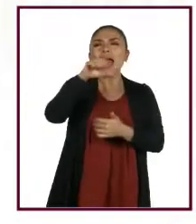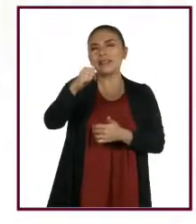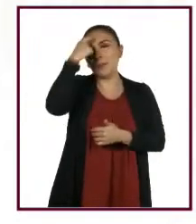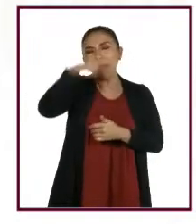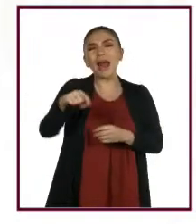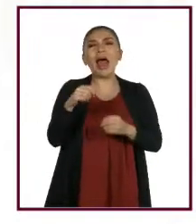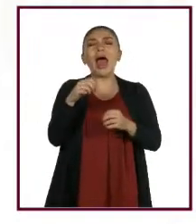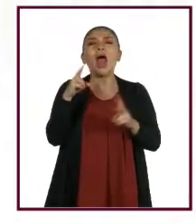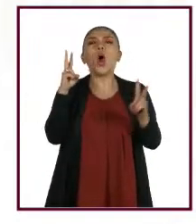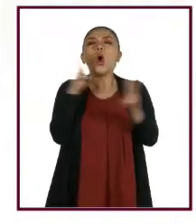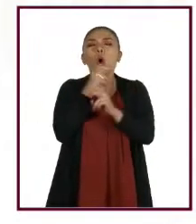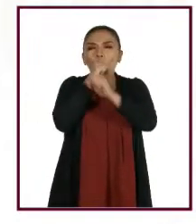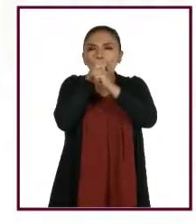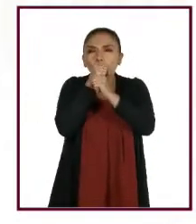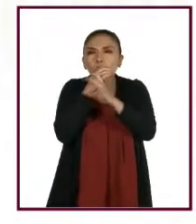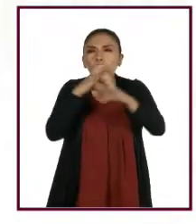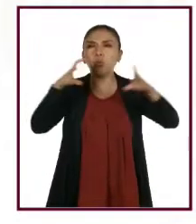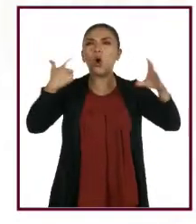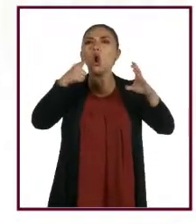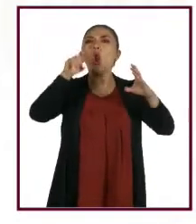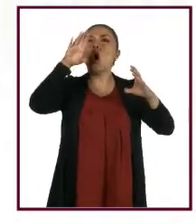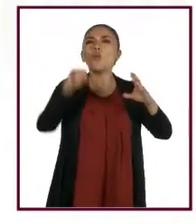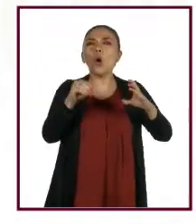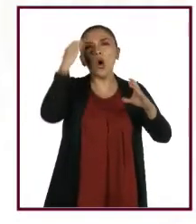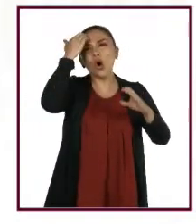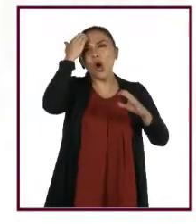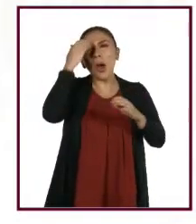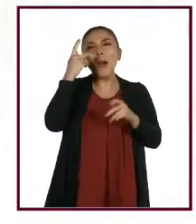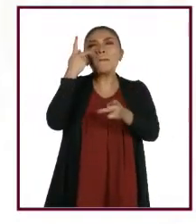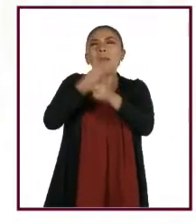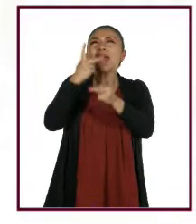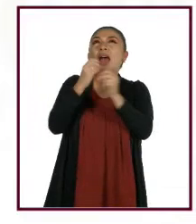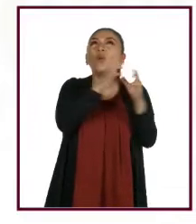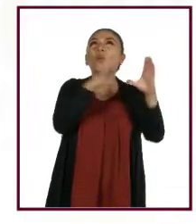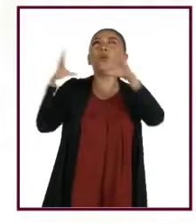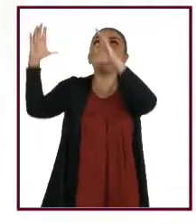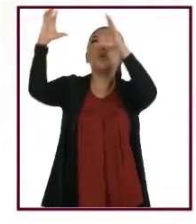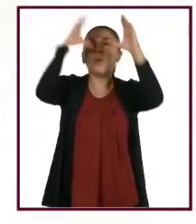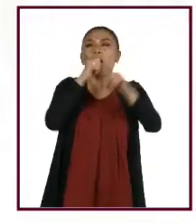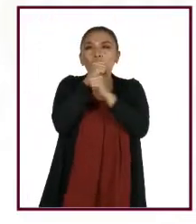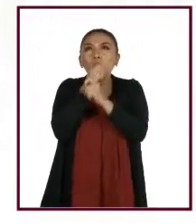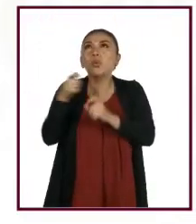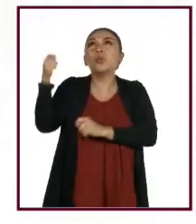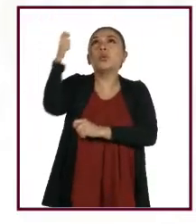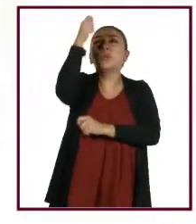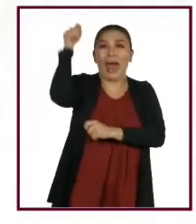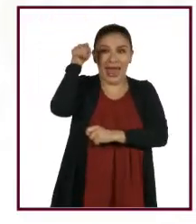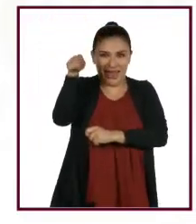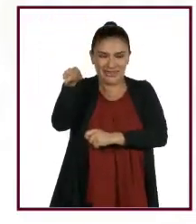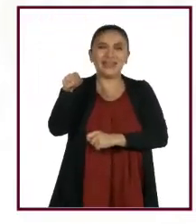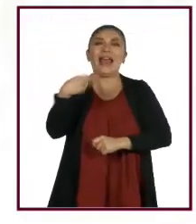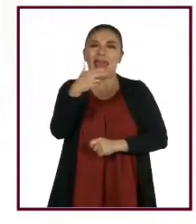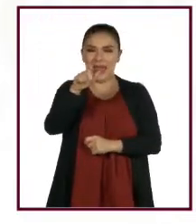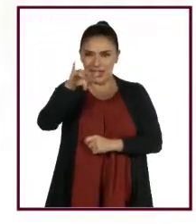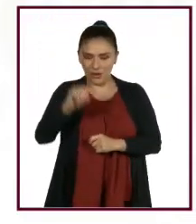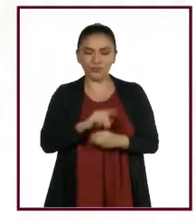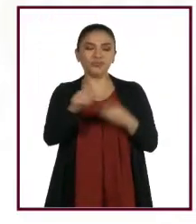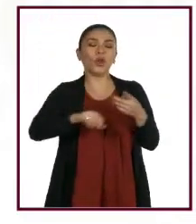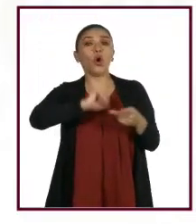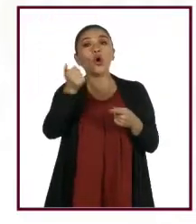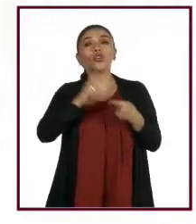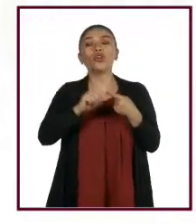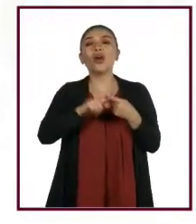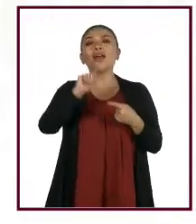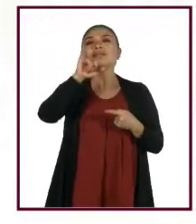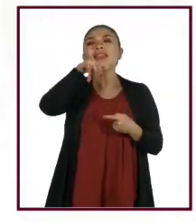los globos, así los conocemos como globos de helio que pueden flotar, el thinner, el tolueno, el pegamento, que le